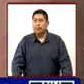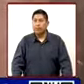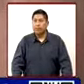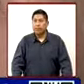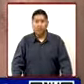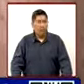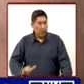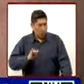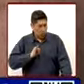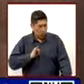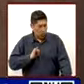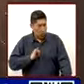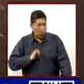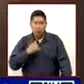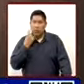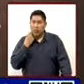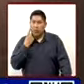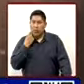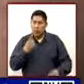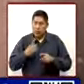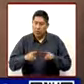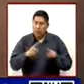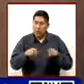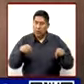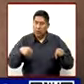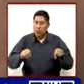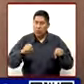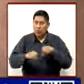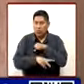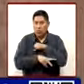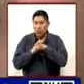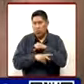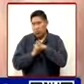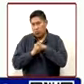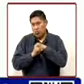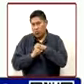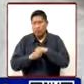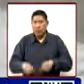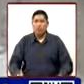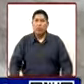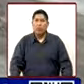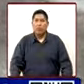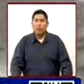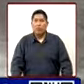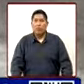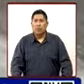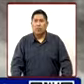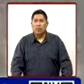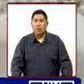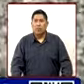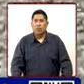Bueno, yo he podido ver en estos días que varias motos en la misma zona están robando. Hay que tener cuidado.